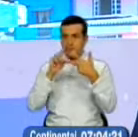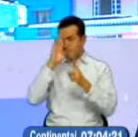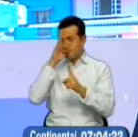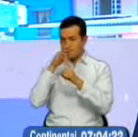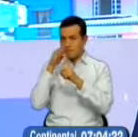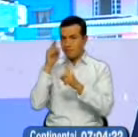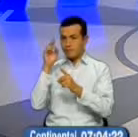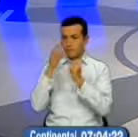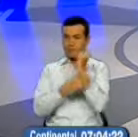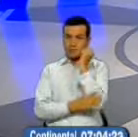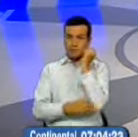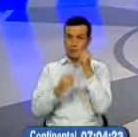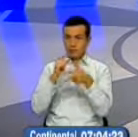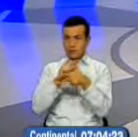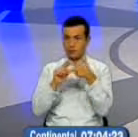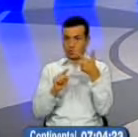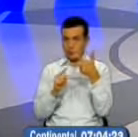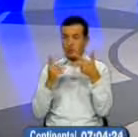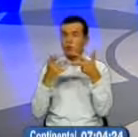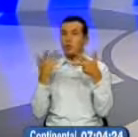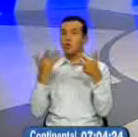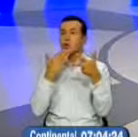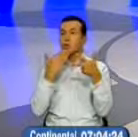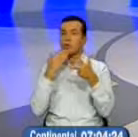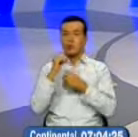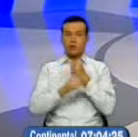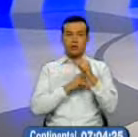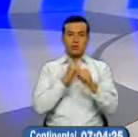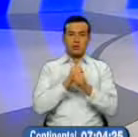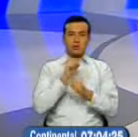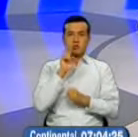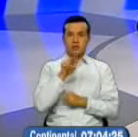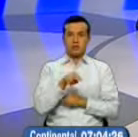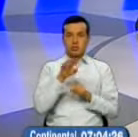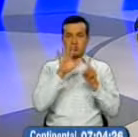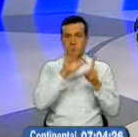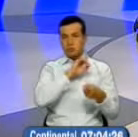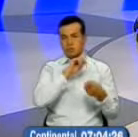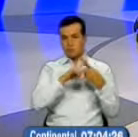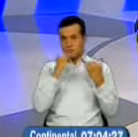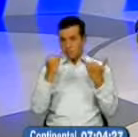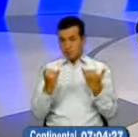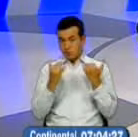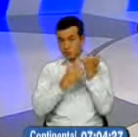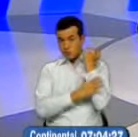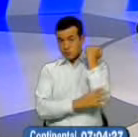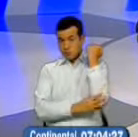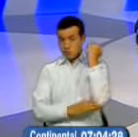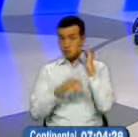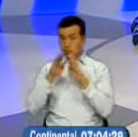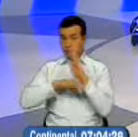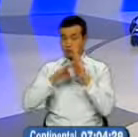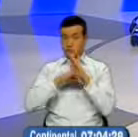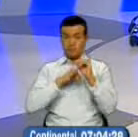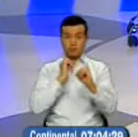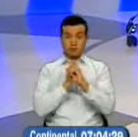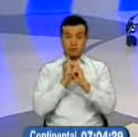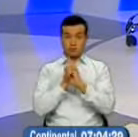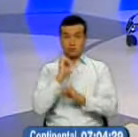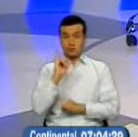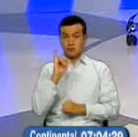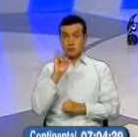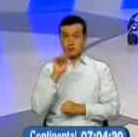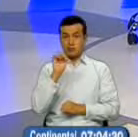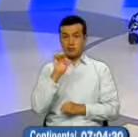de la pobreza hay caídas drásticas desde el año 2006. El Instituto Nacional de Estadísticas y Censos